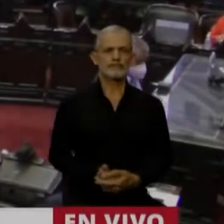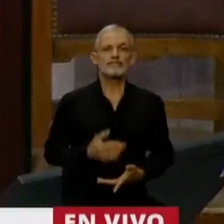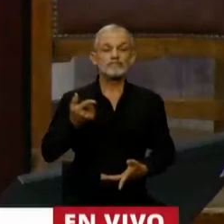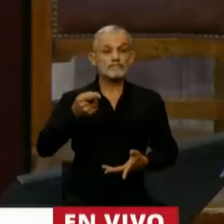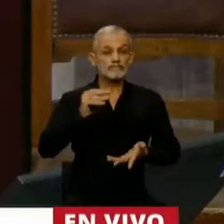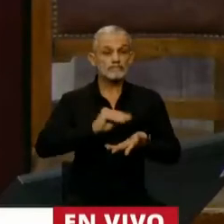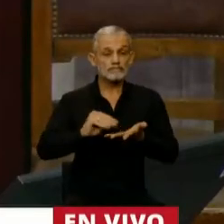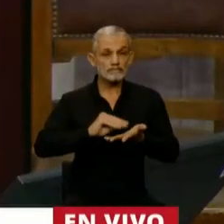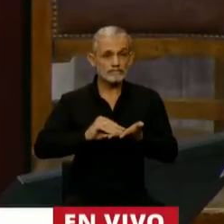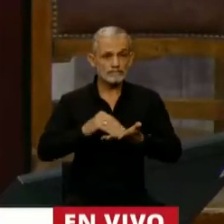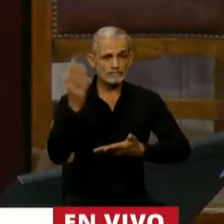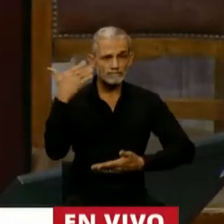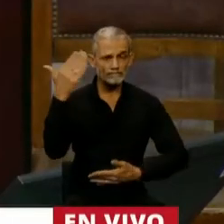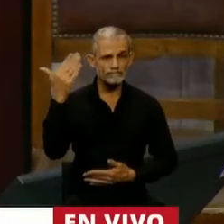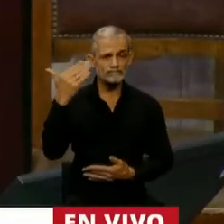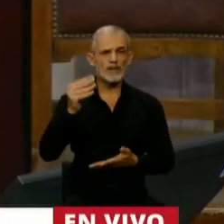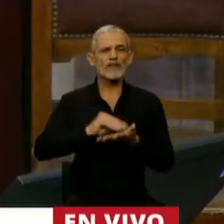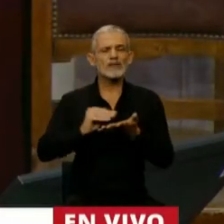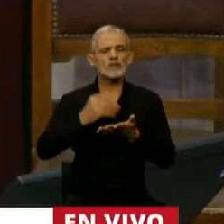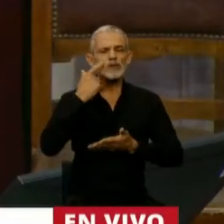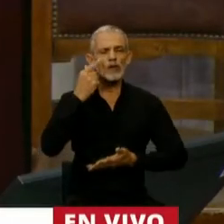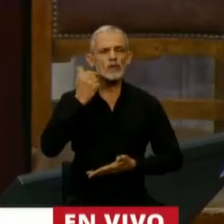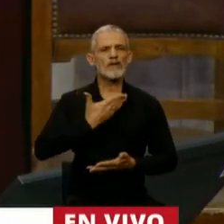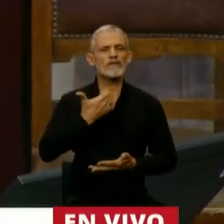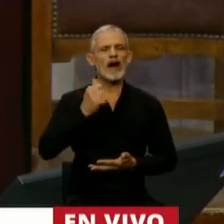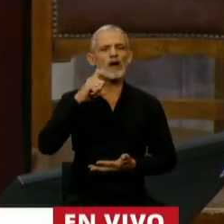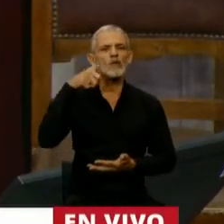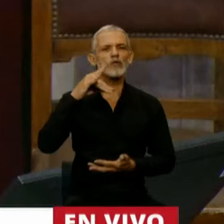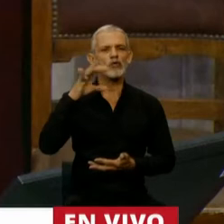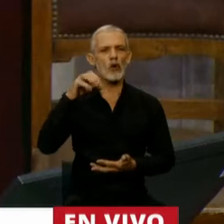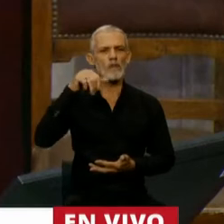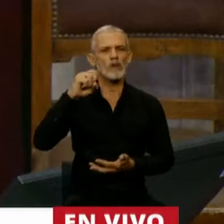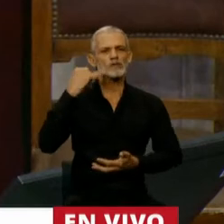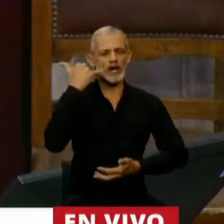En el uso de la palabra, el diputado Facundo Moyano.